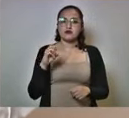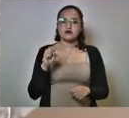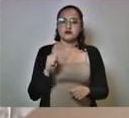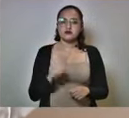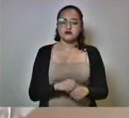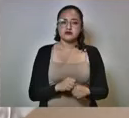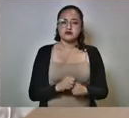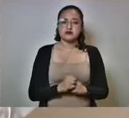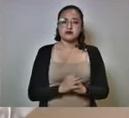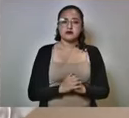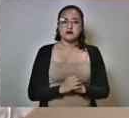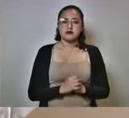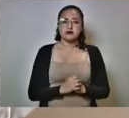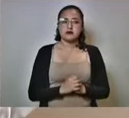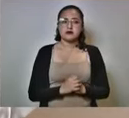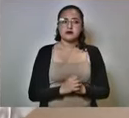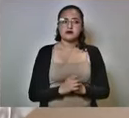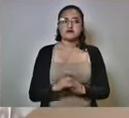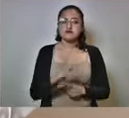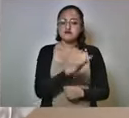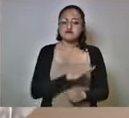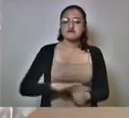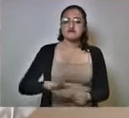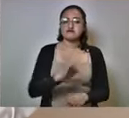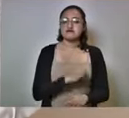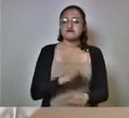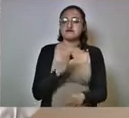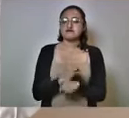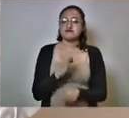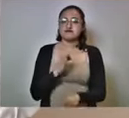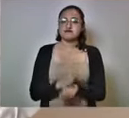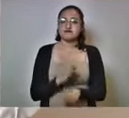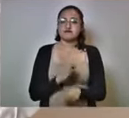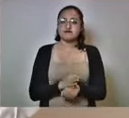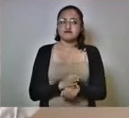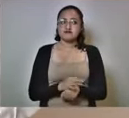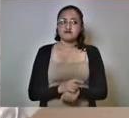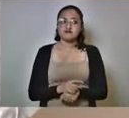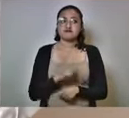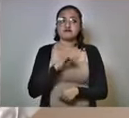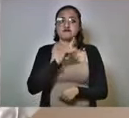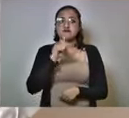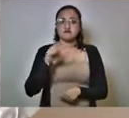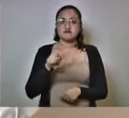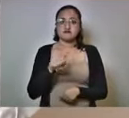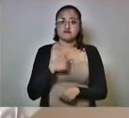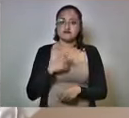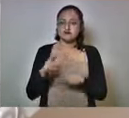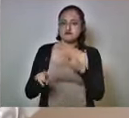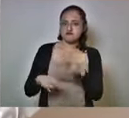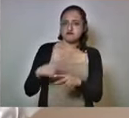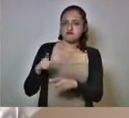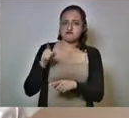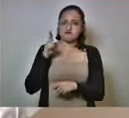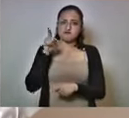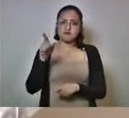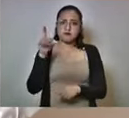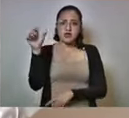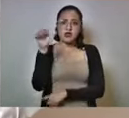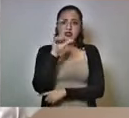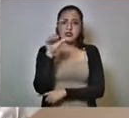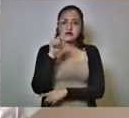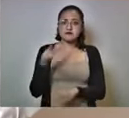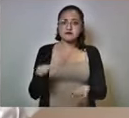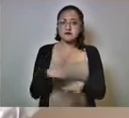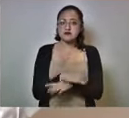CESAS en la zona metropolitana y nos vamos a reconvertir a Atlixco, porque